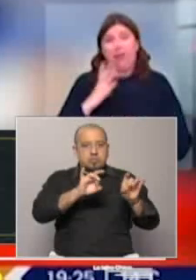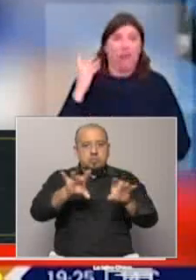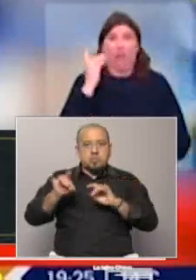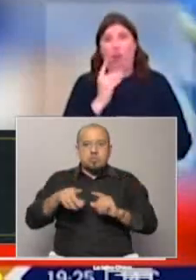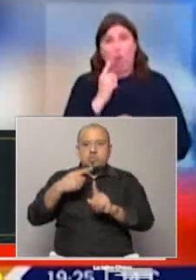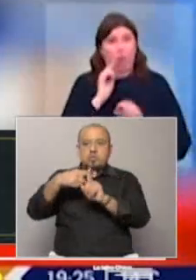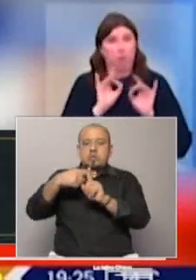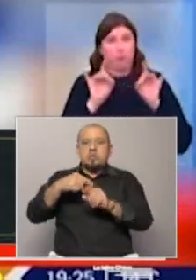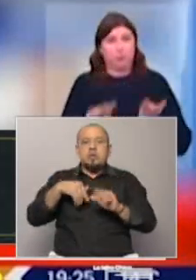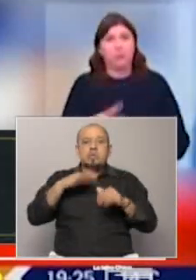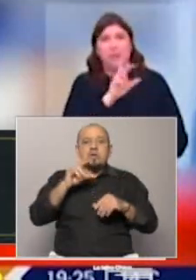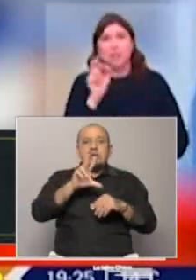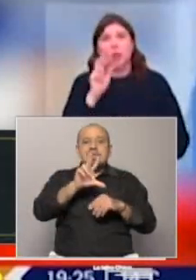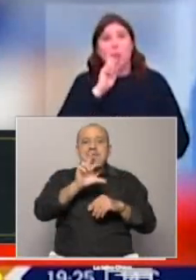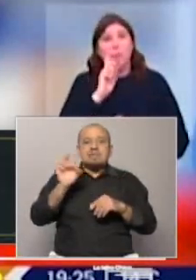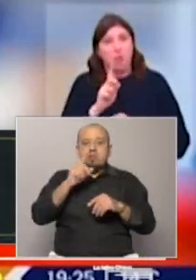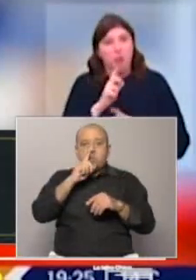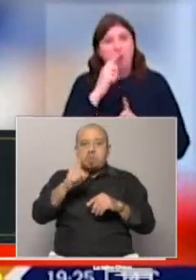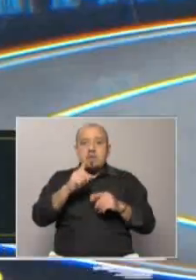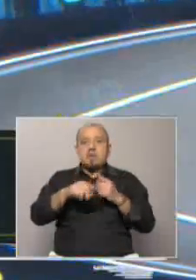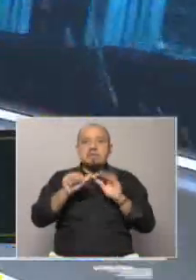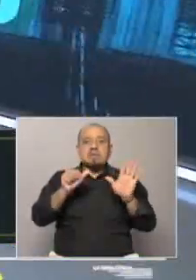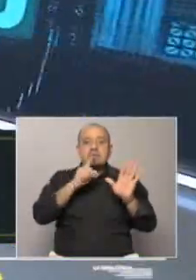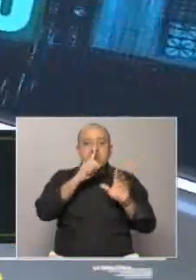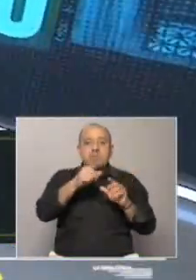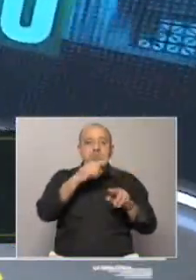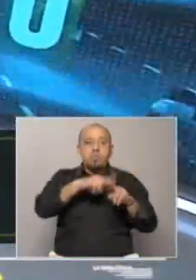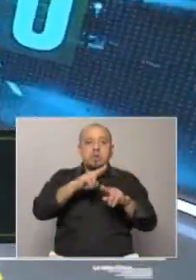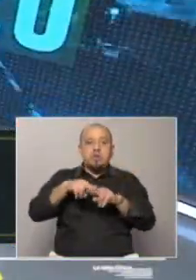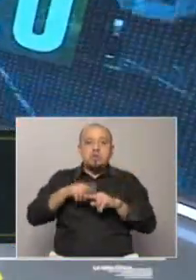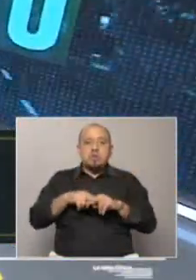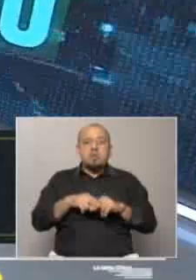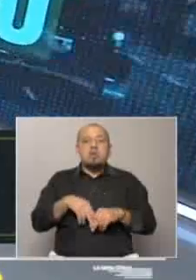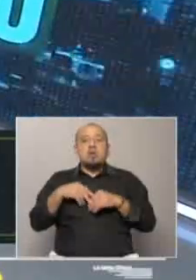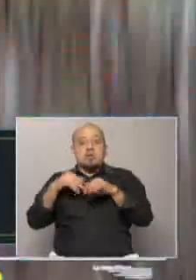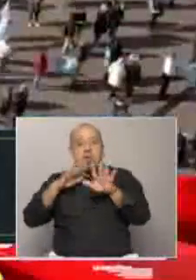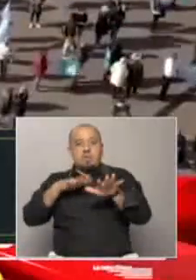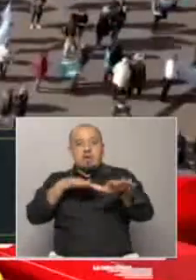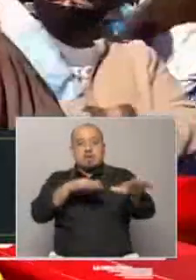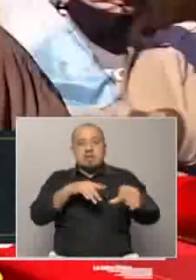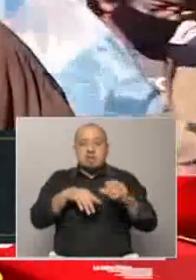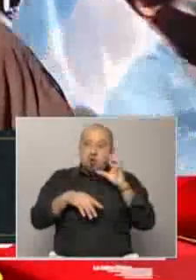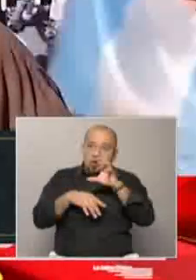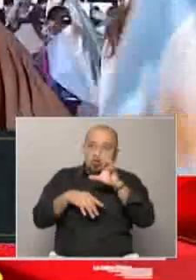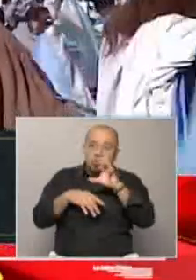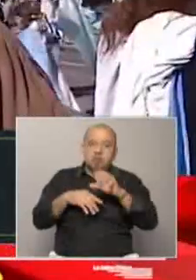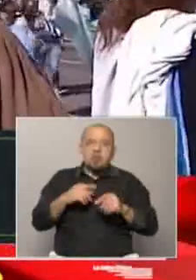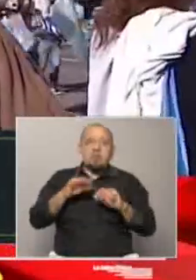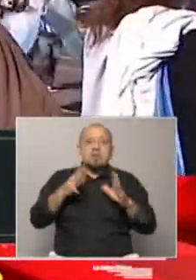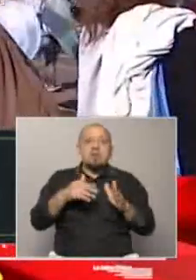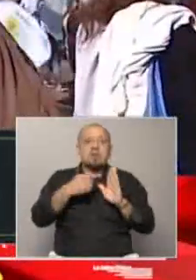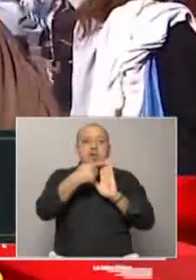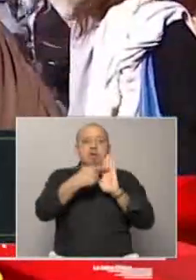coronavirus, cerca de 300.000 casos positivos y de 6.000 muertos. La marcha del contagio y el odio. Para que la agenda global